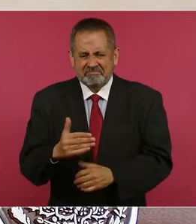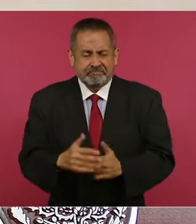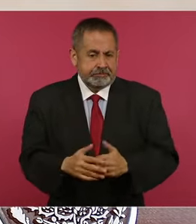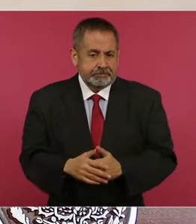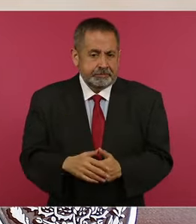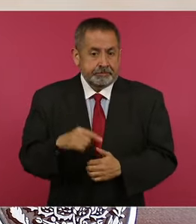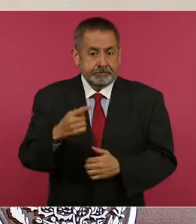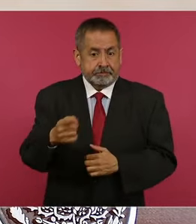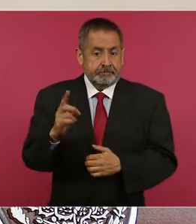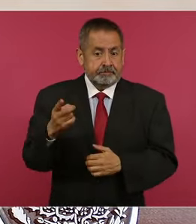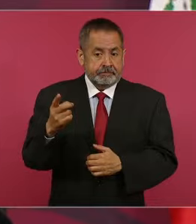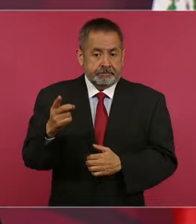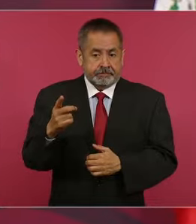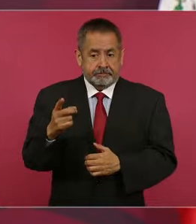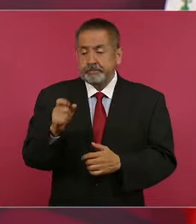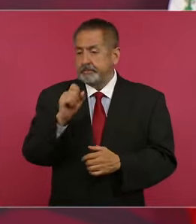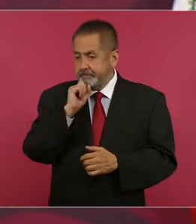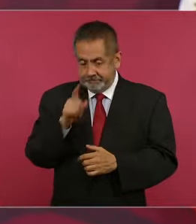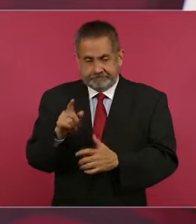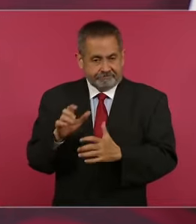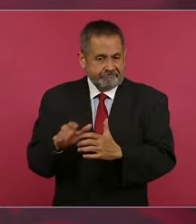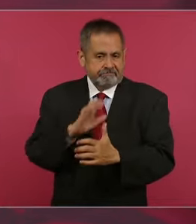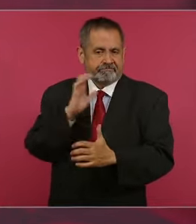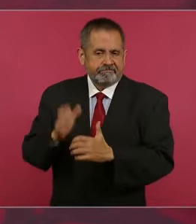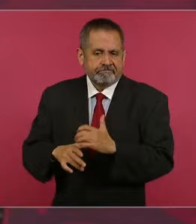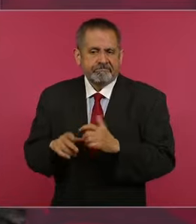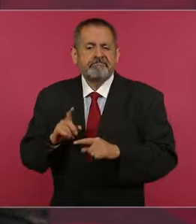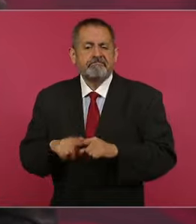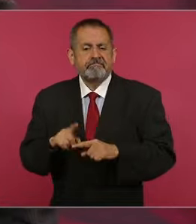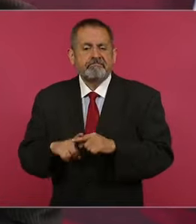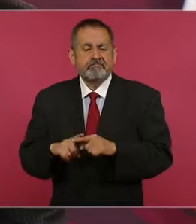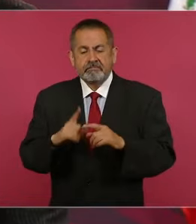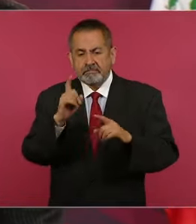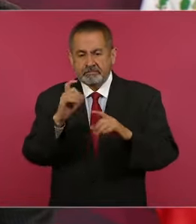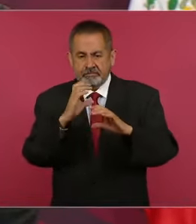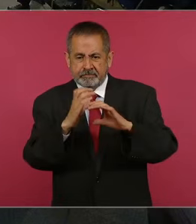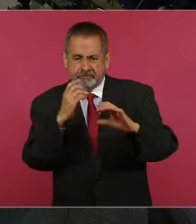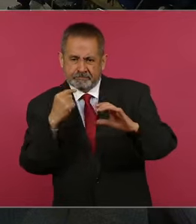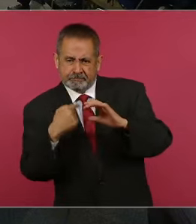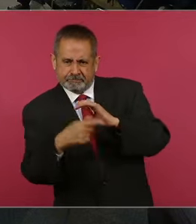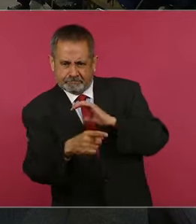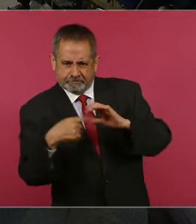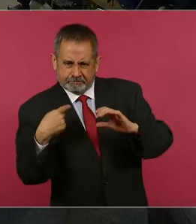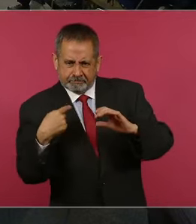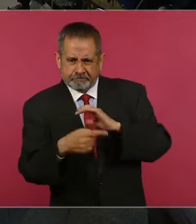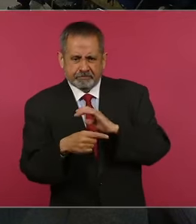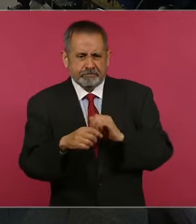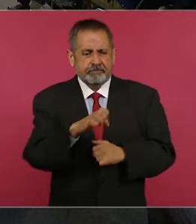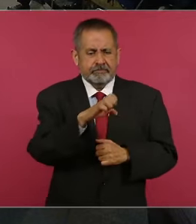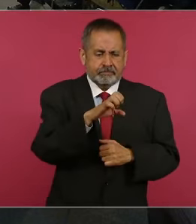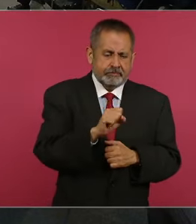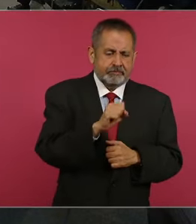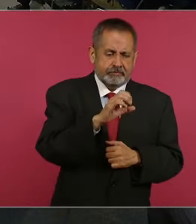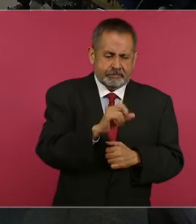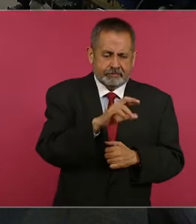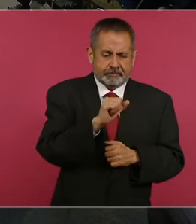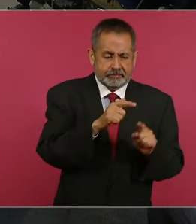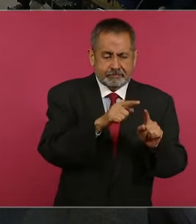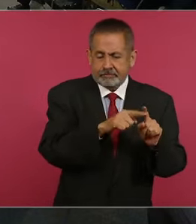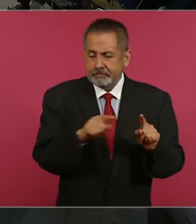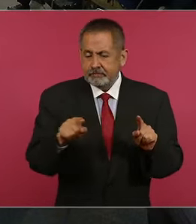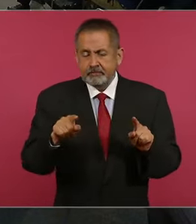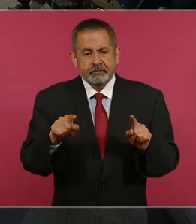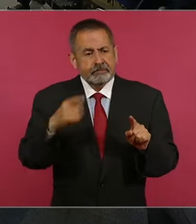diciembre terminamos también el acueducto de Escárcega a Espujil,